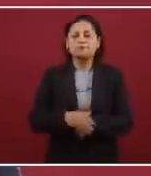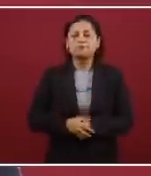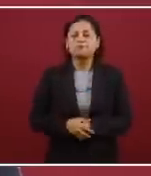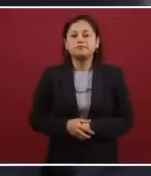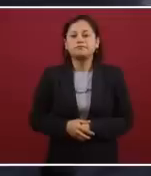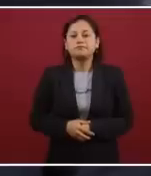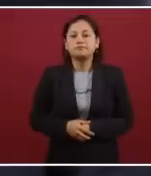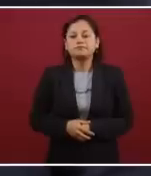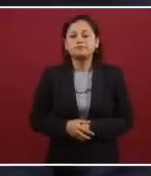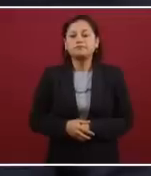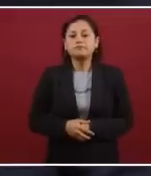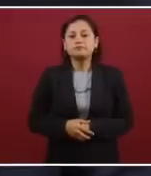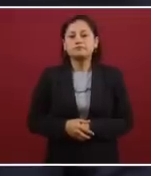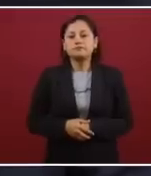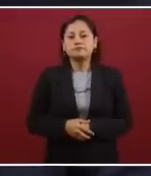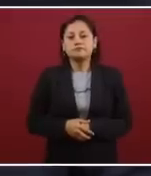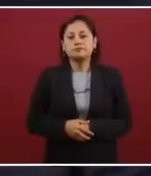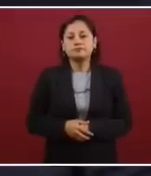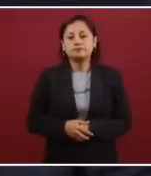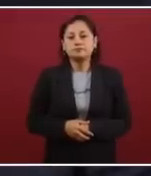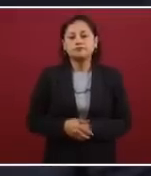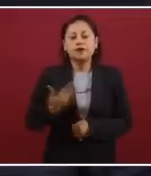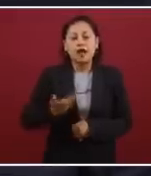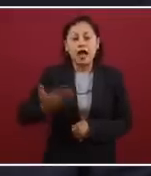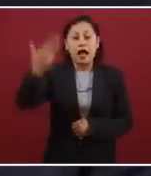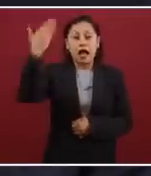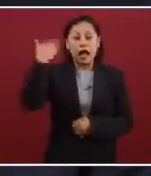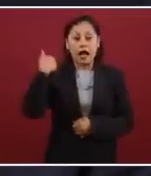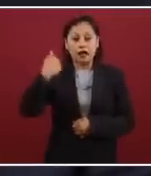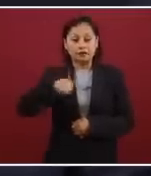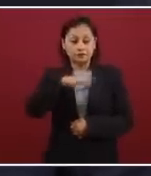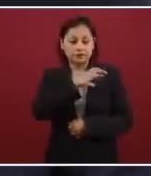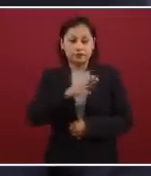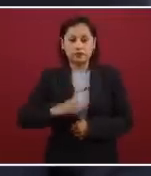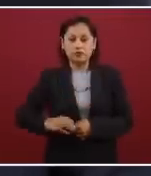tenía yo no solo que hacer la denuncia pública en la plaza,